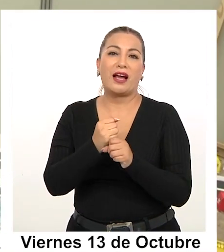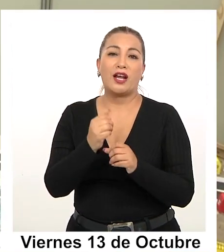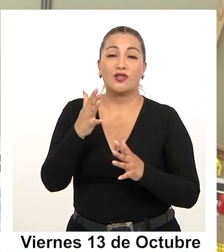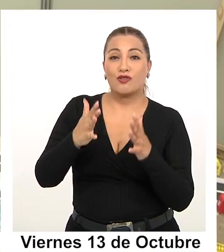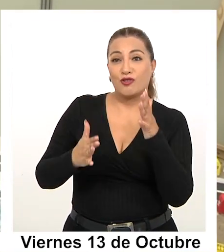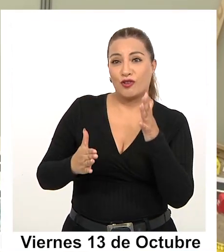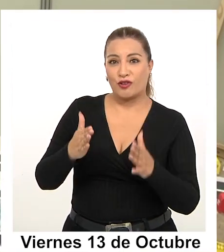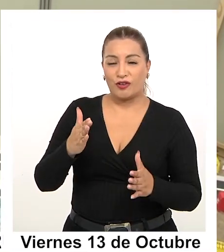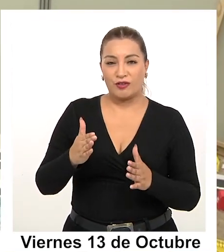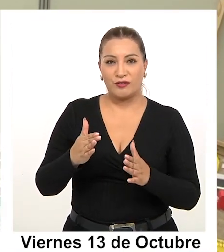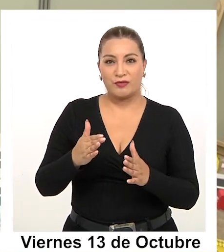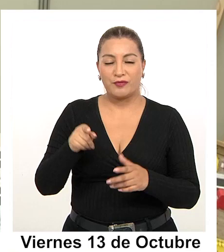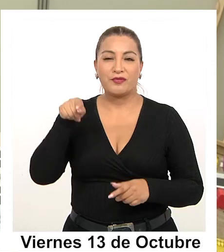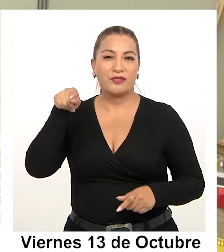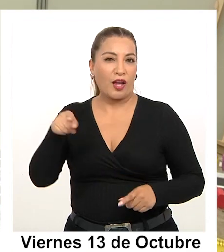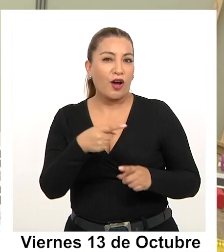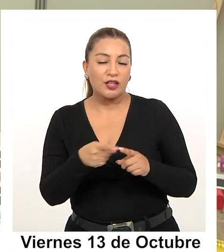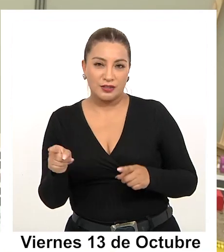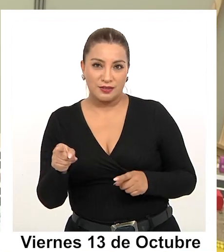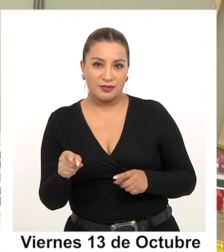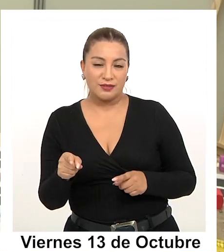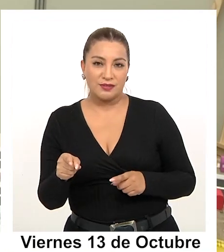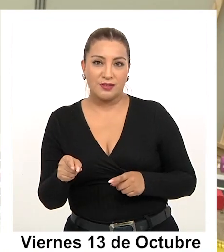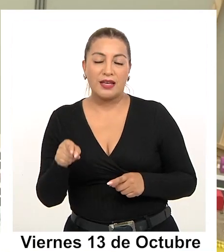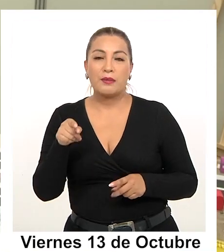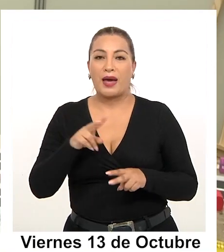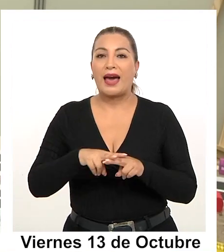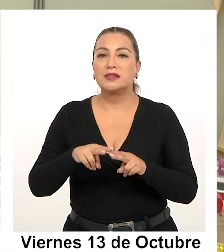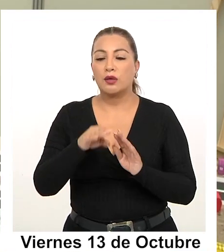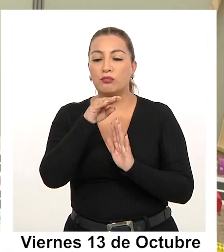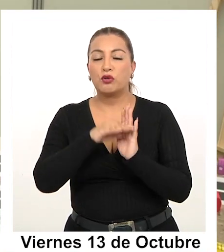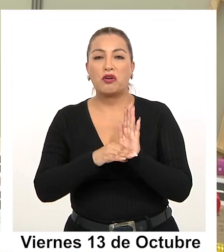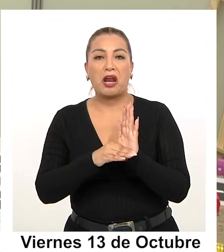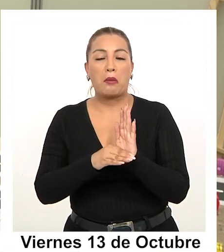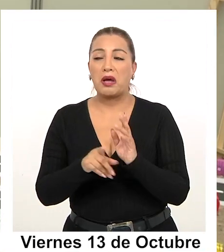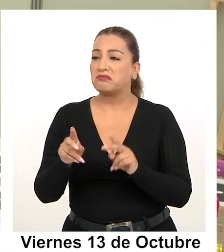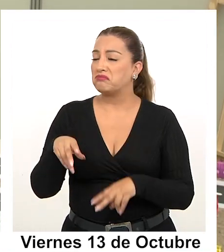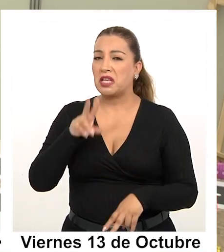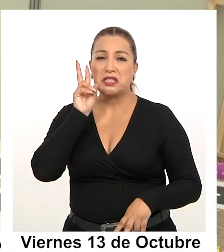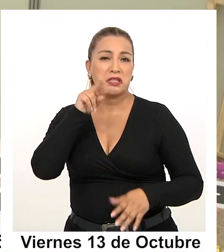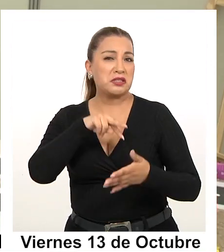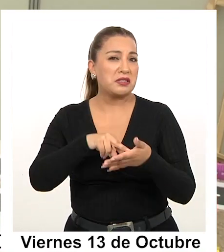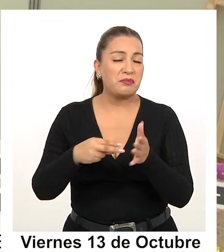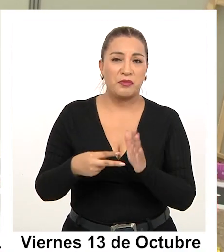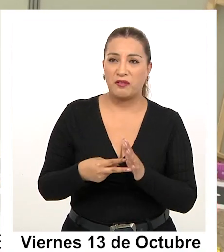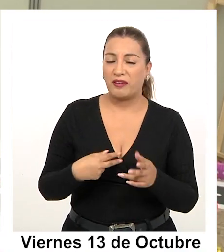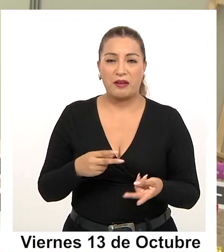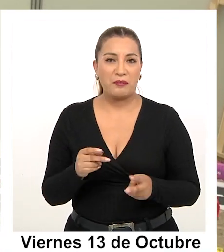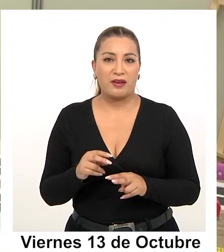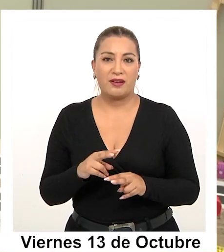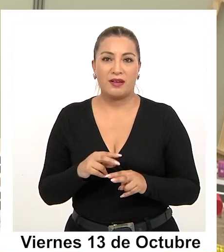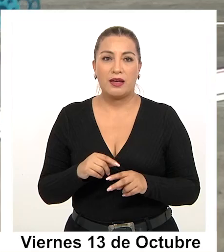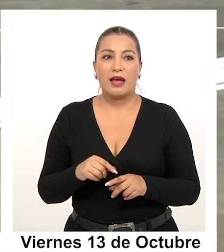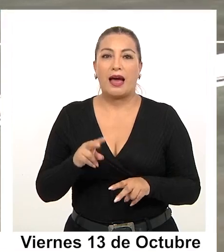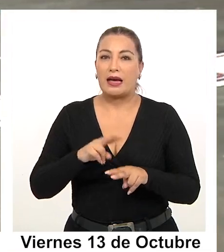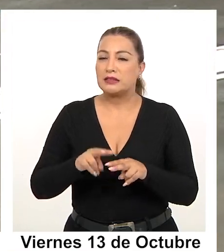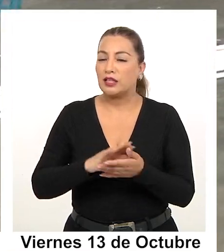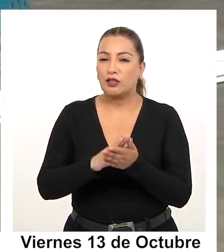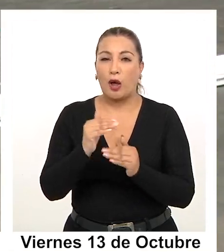trabajan con el robot Botley. Ellos han logrado programar el robot sin dificultad, generar pistas para que el robot